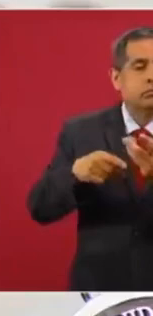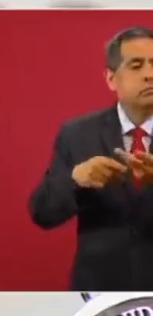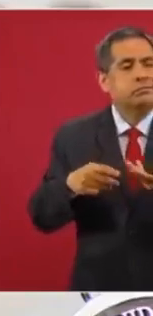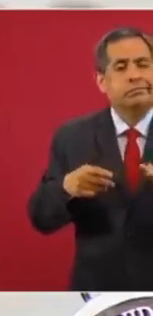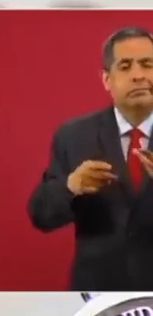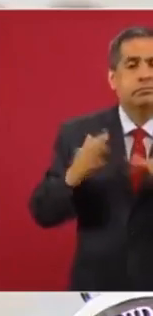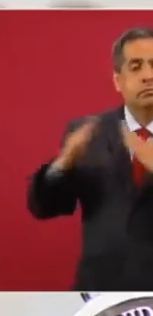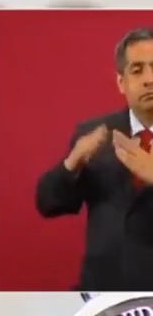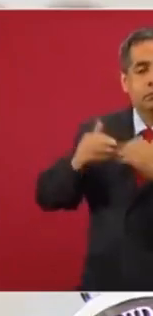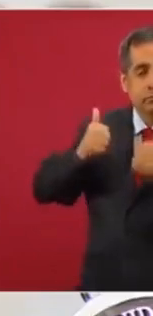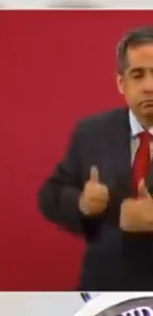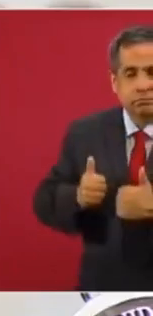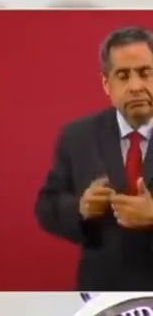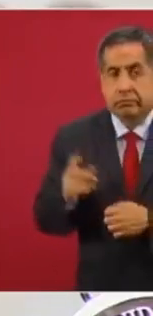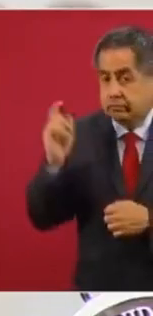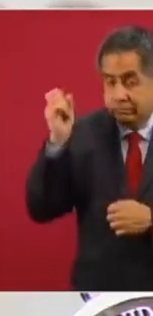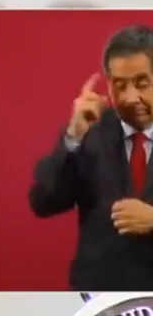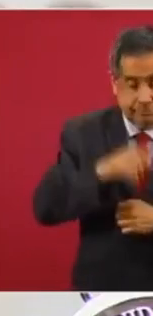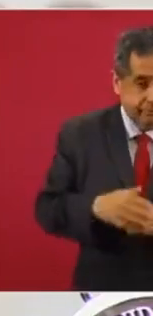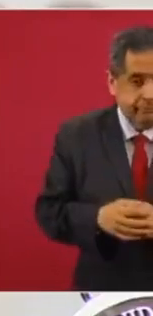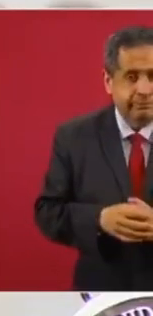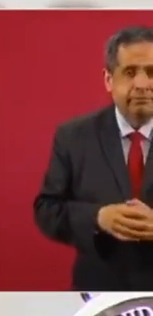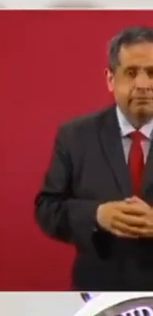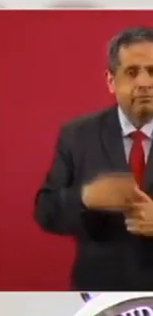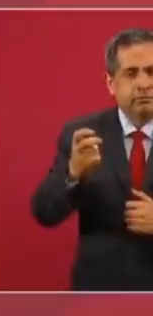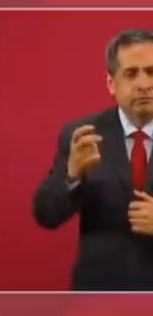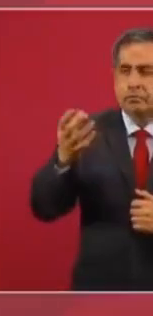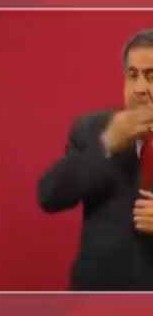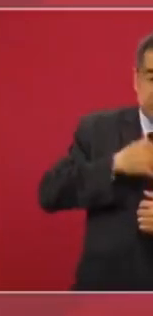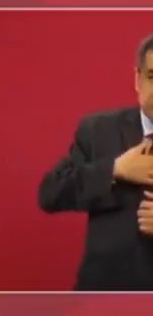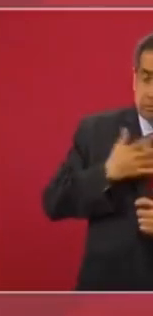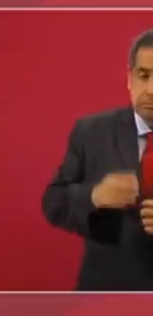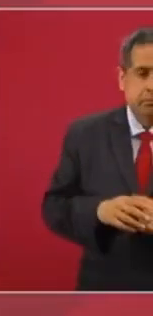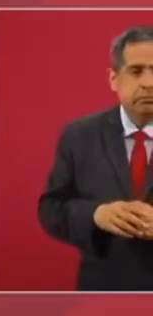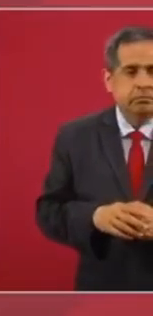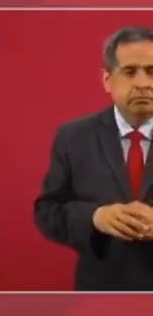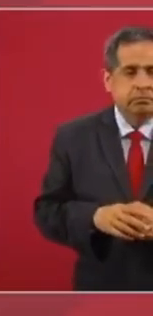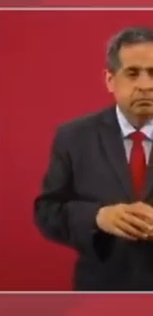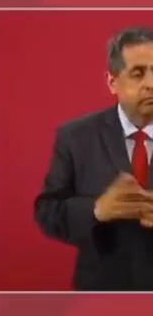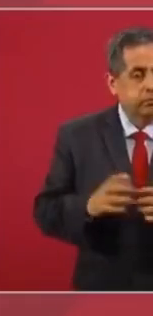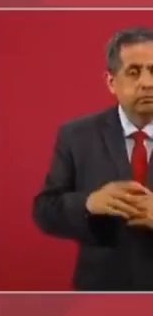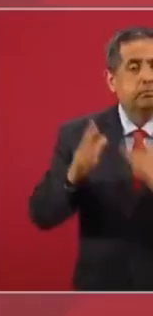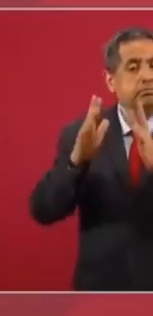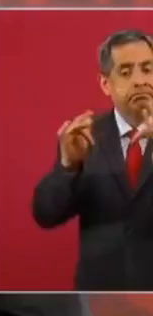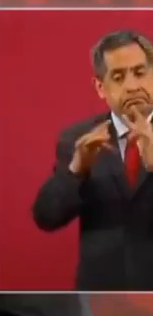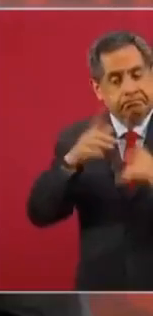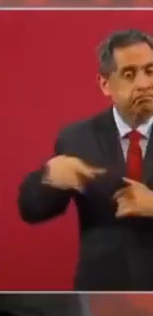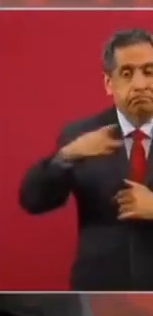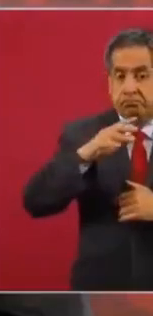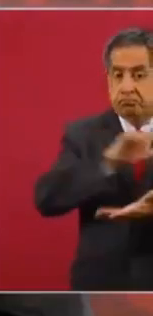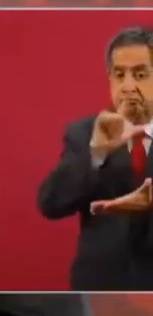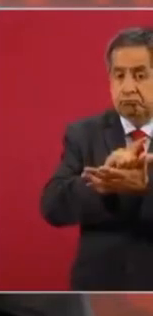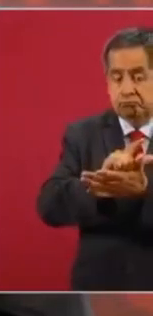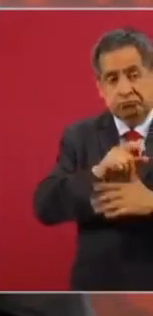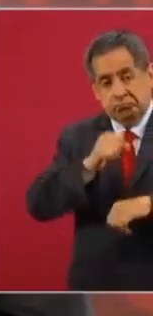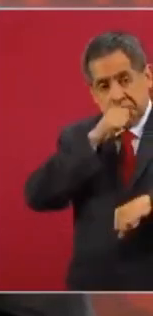volviera a sus casas a guardarse. Me hacía ese comentario. En Francia ya hay toque de